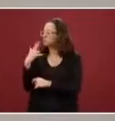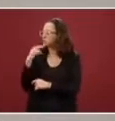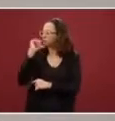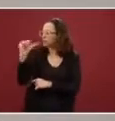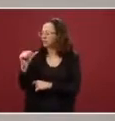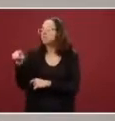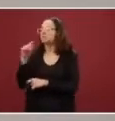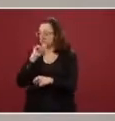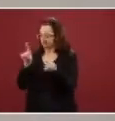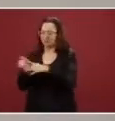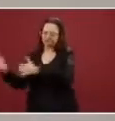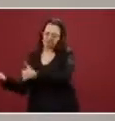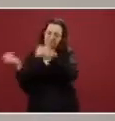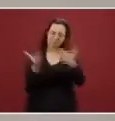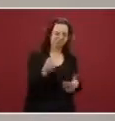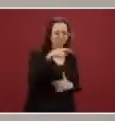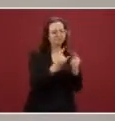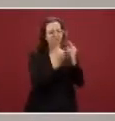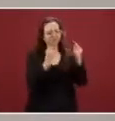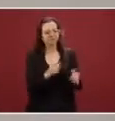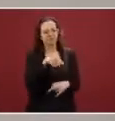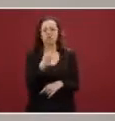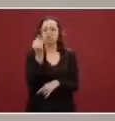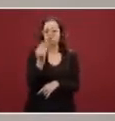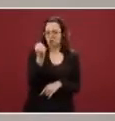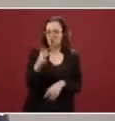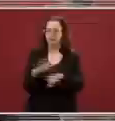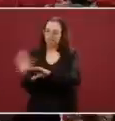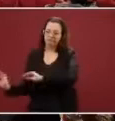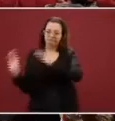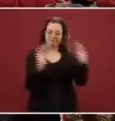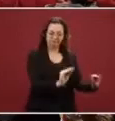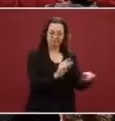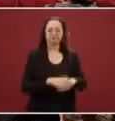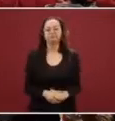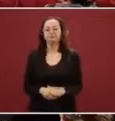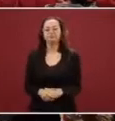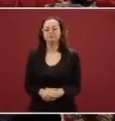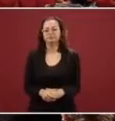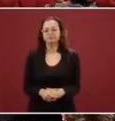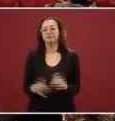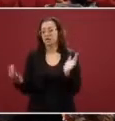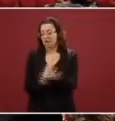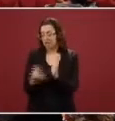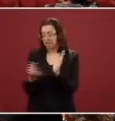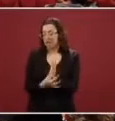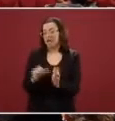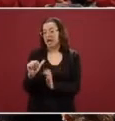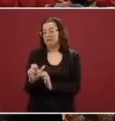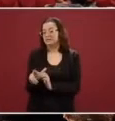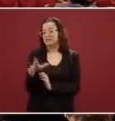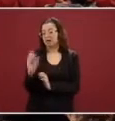que operaron también están siendo reubicados, ya llevamos 9 campamentos reubicados. Y acero estructural, perfiles tubulares y